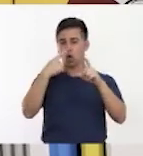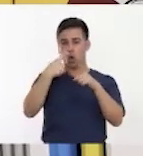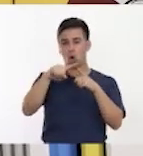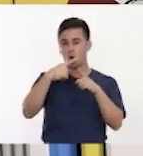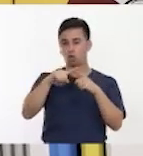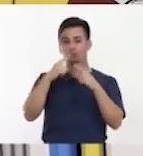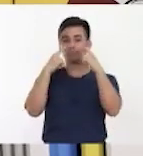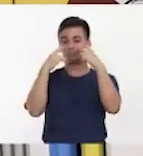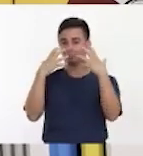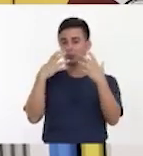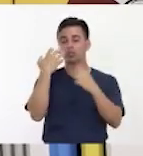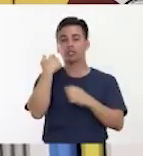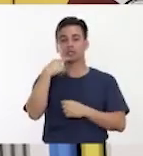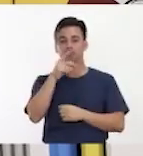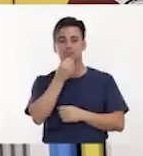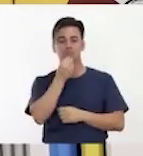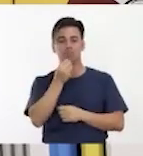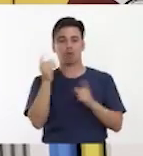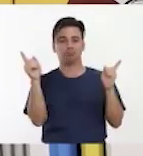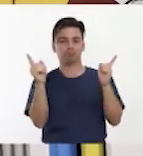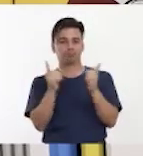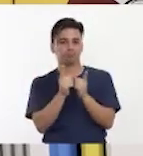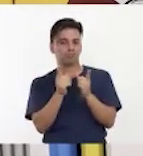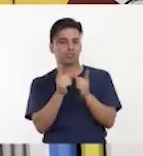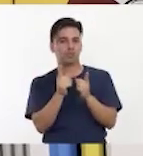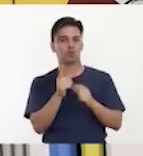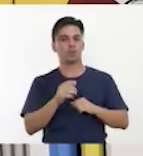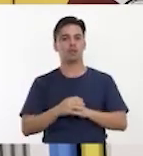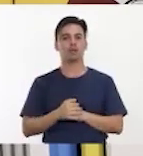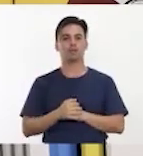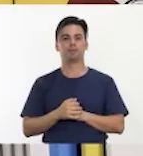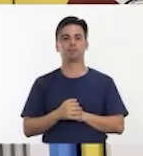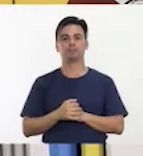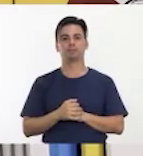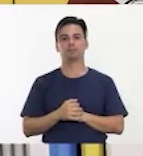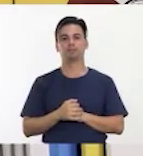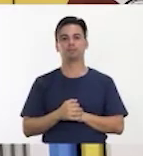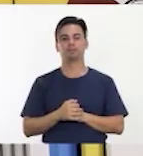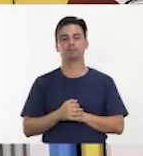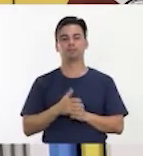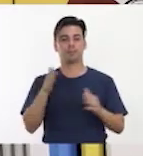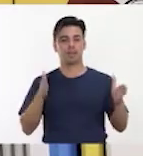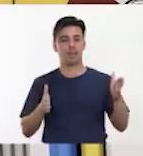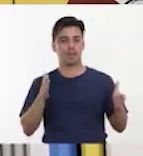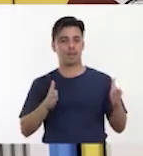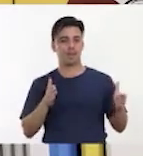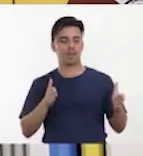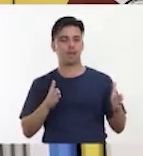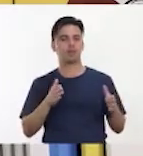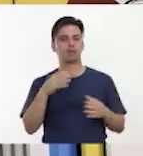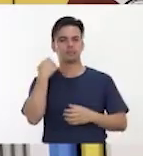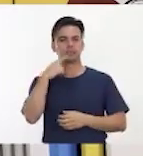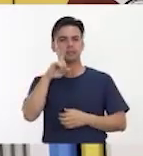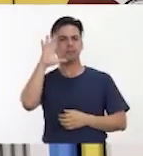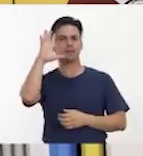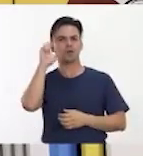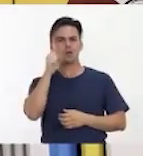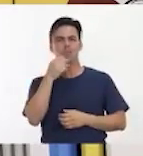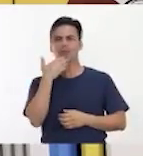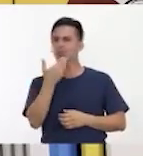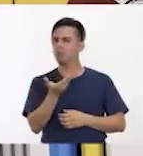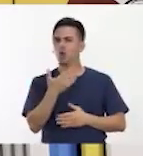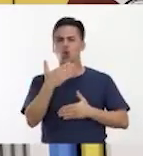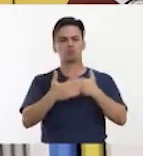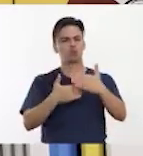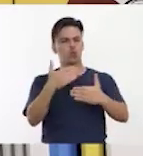que ustedes puedan resumir no solamente la etapa, sino también para comprender mejor todo